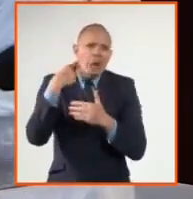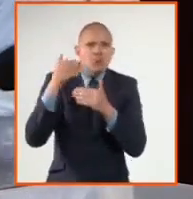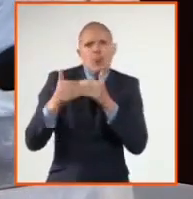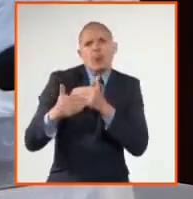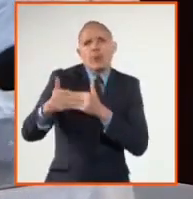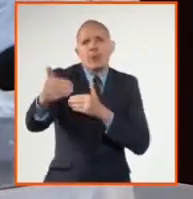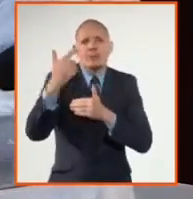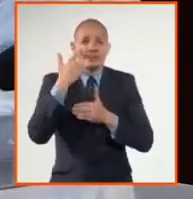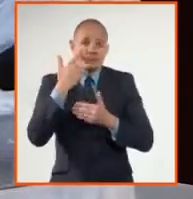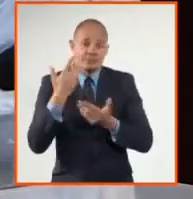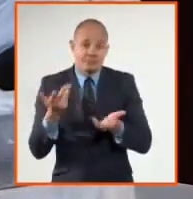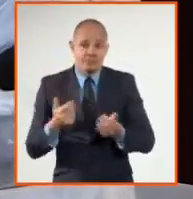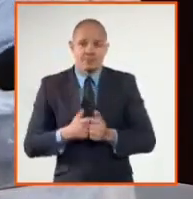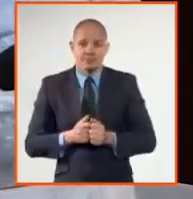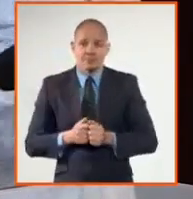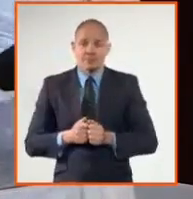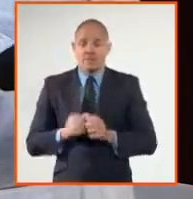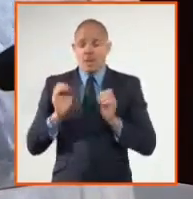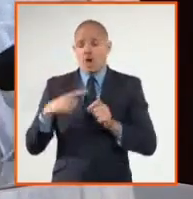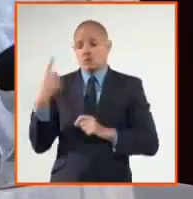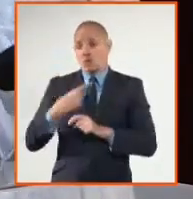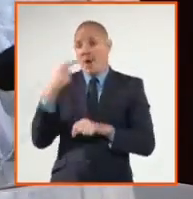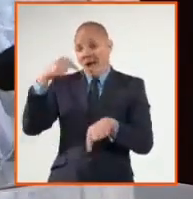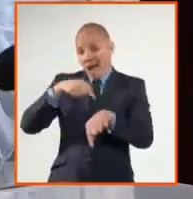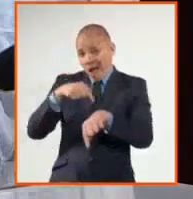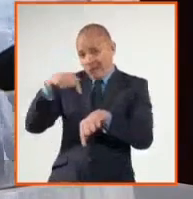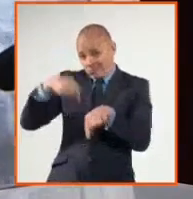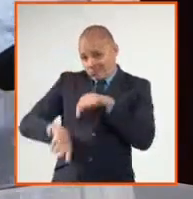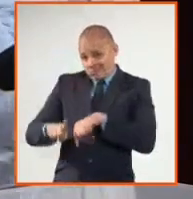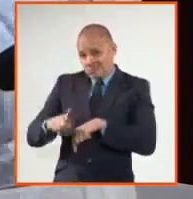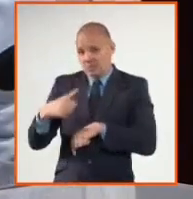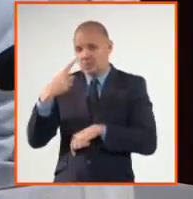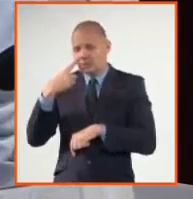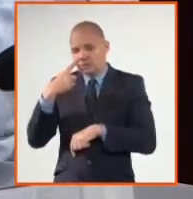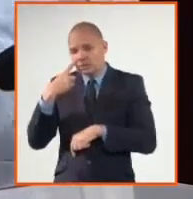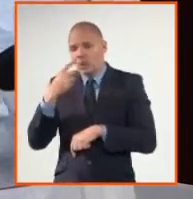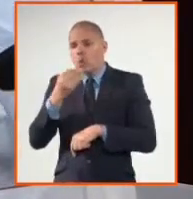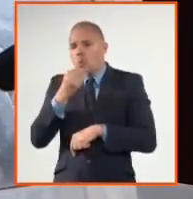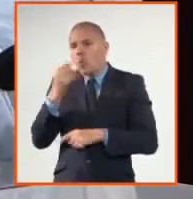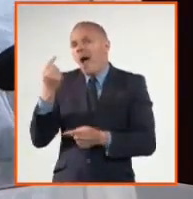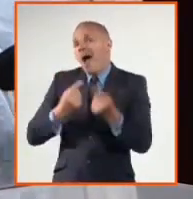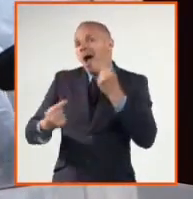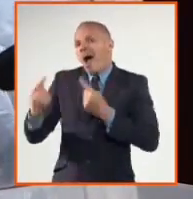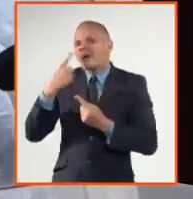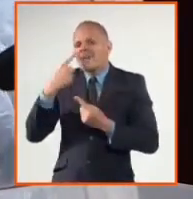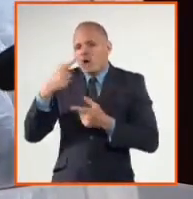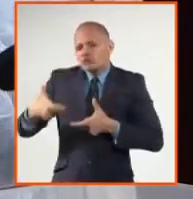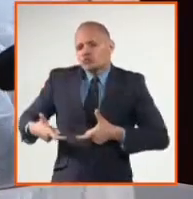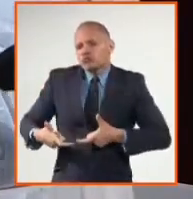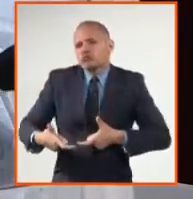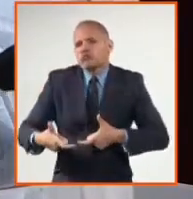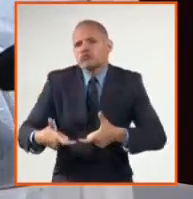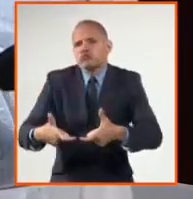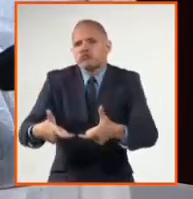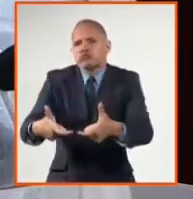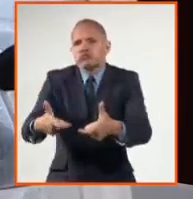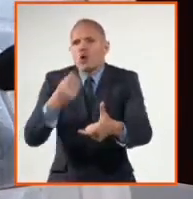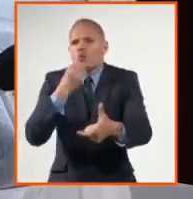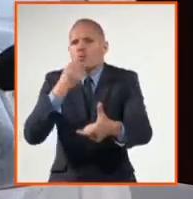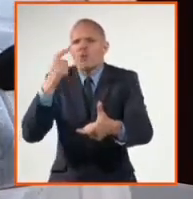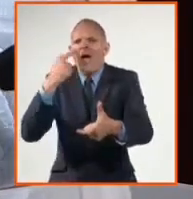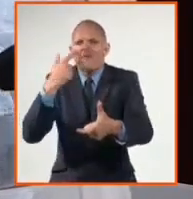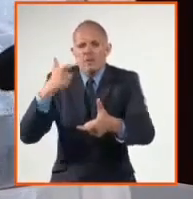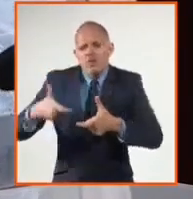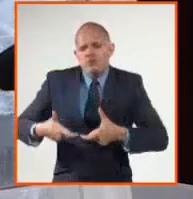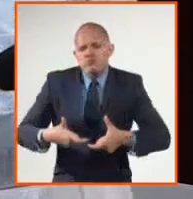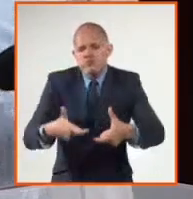hasta ahora tenemos previsto estamos contando una parte importante de los elementos las tuberías alrededor de 36 sesiones de tubos están